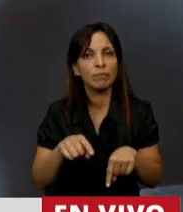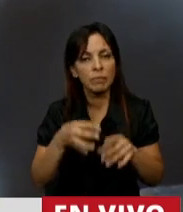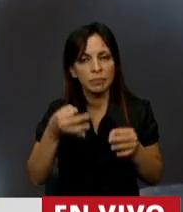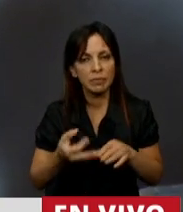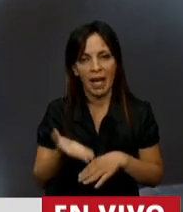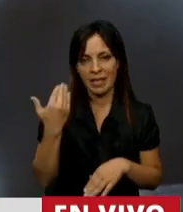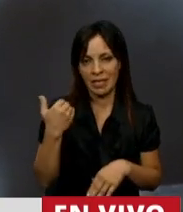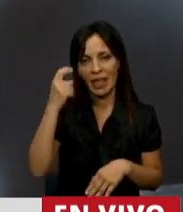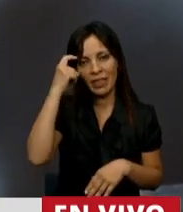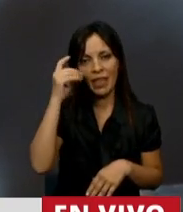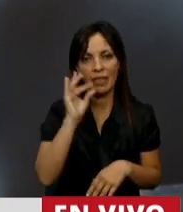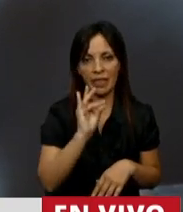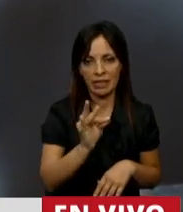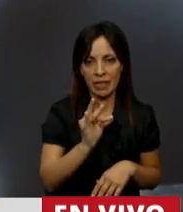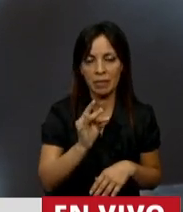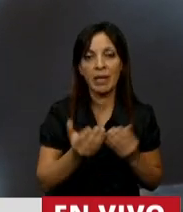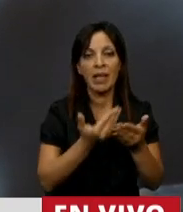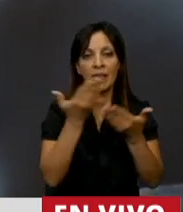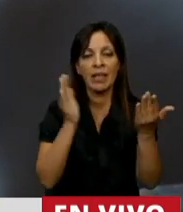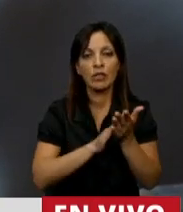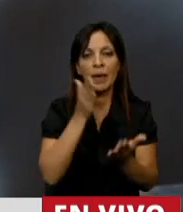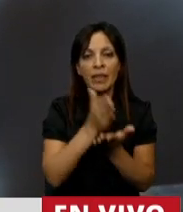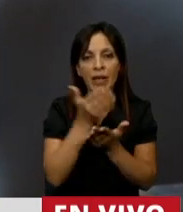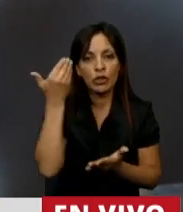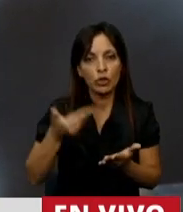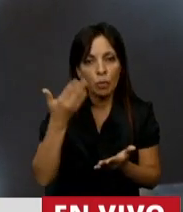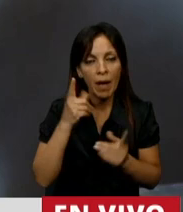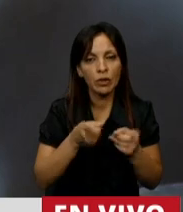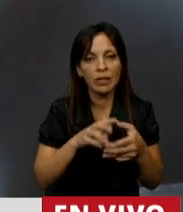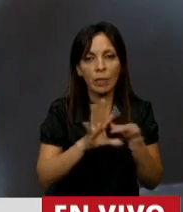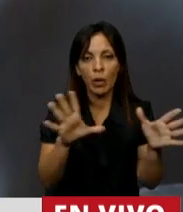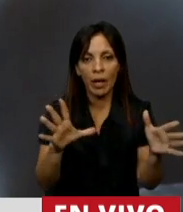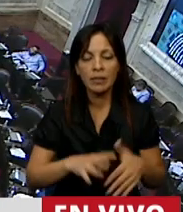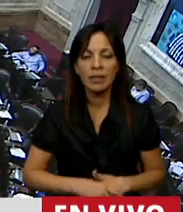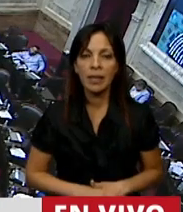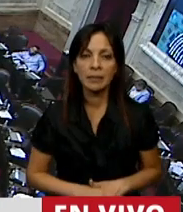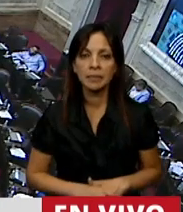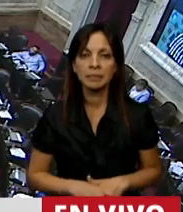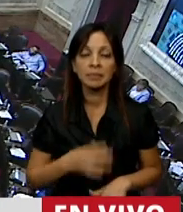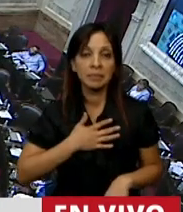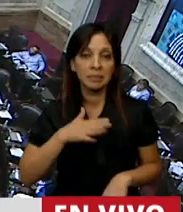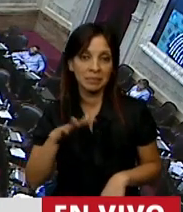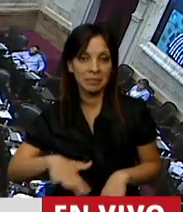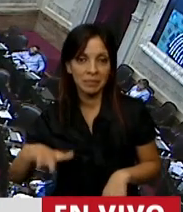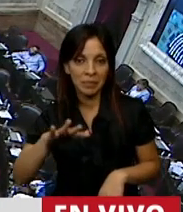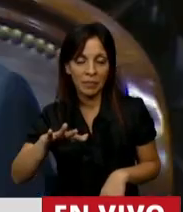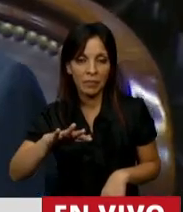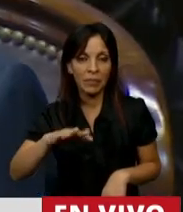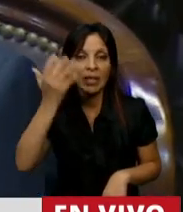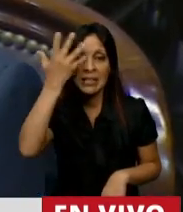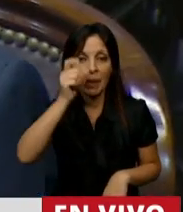diciembre, Día de los Derechos Humanos y de la Democracia, en mi pueblo, en San Martín de los